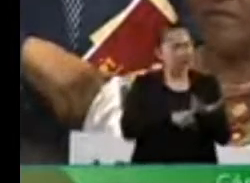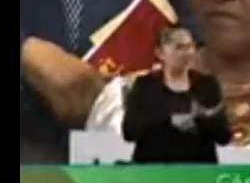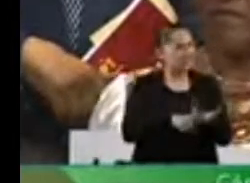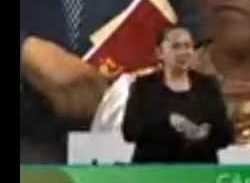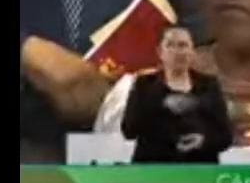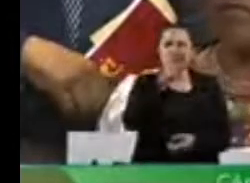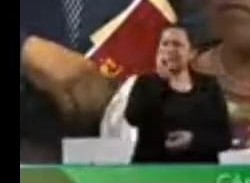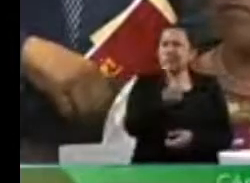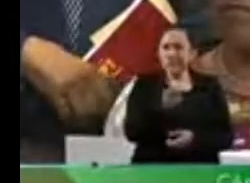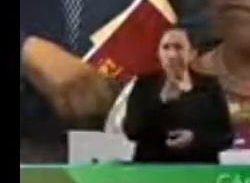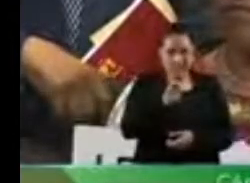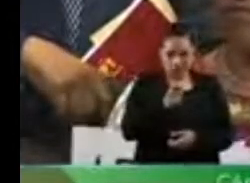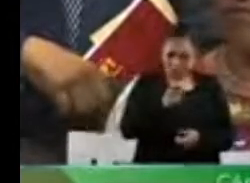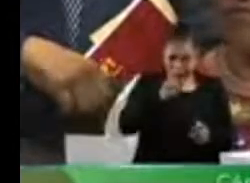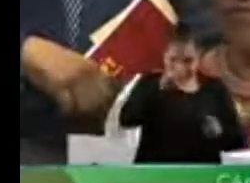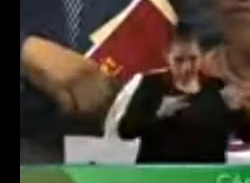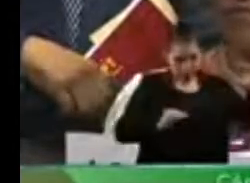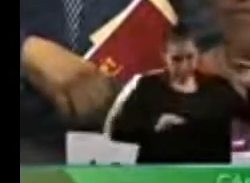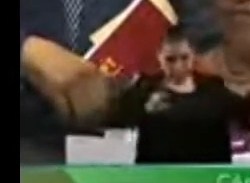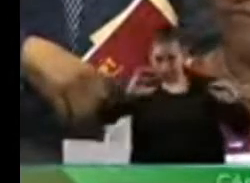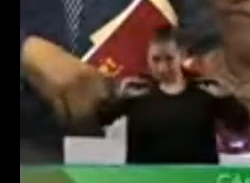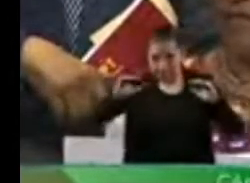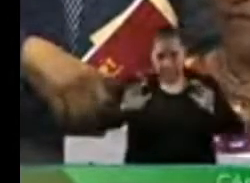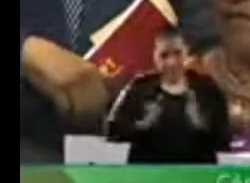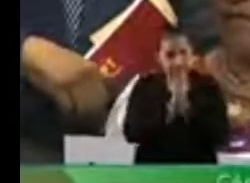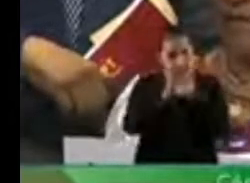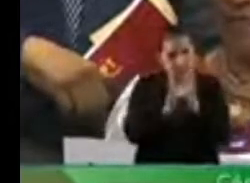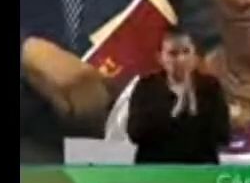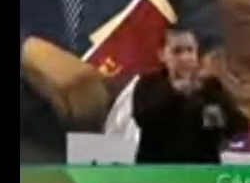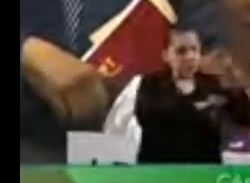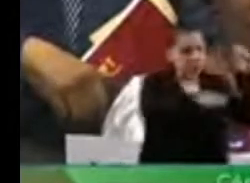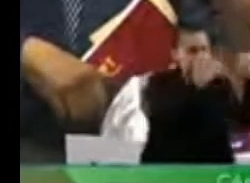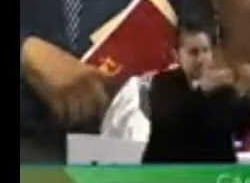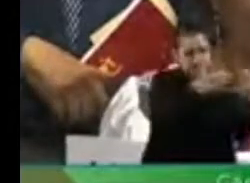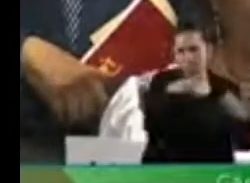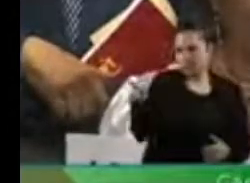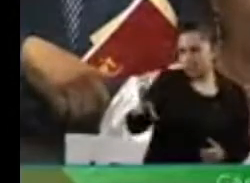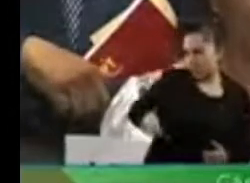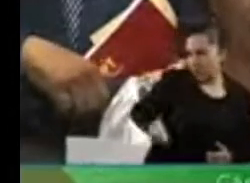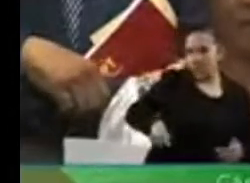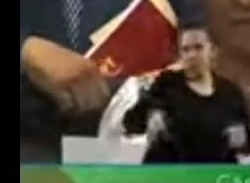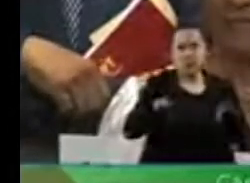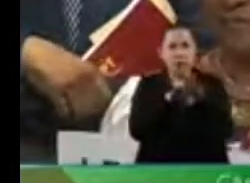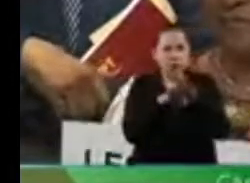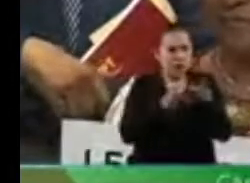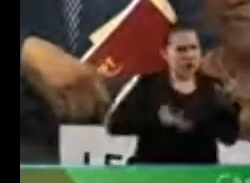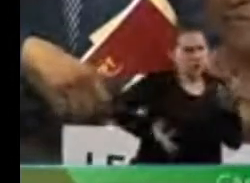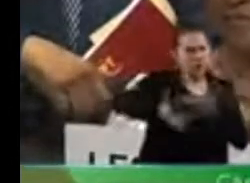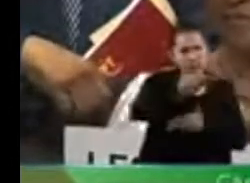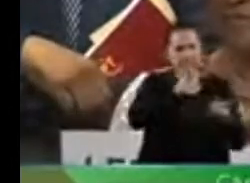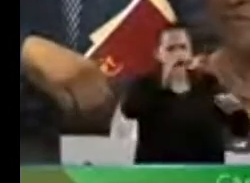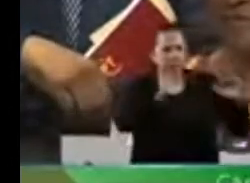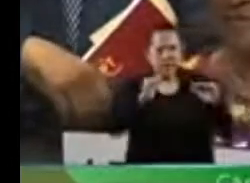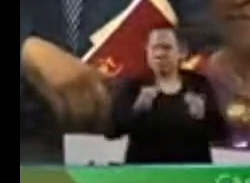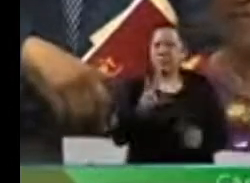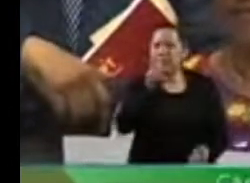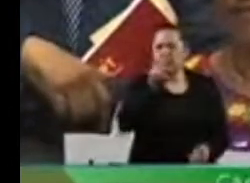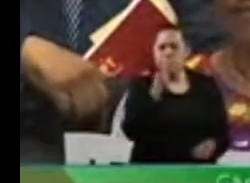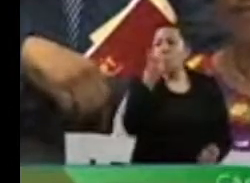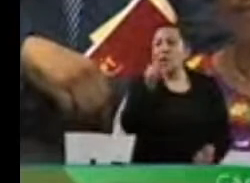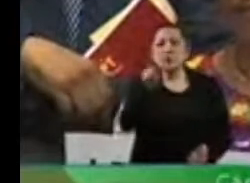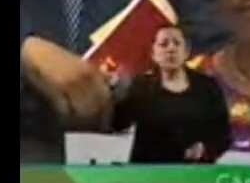libre competencia, es un atraco vil a despoblado que la oposición está justificando. ¿Qué debemos